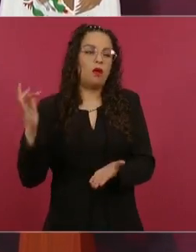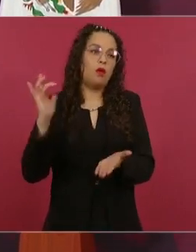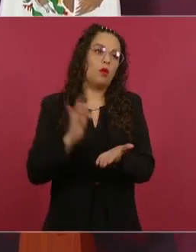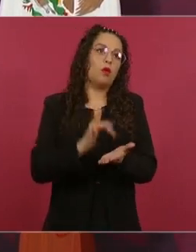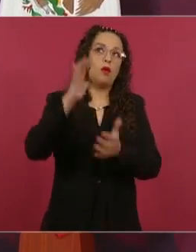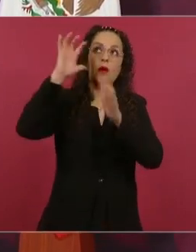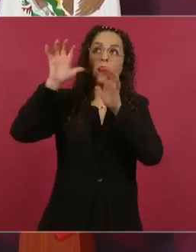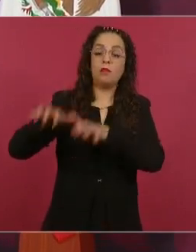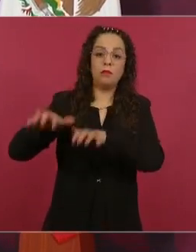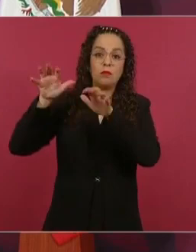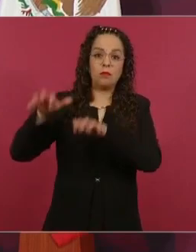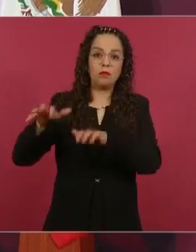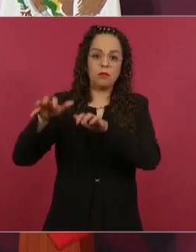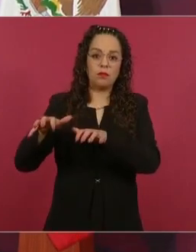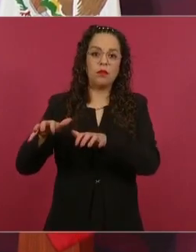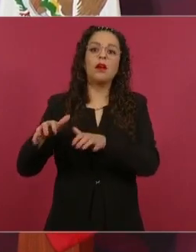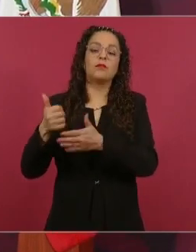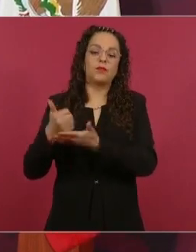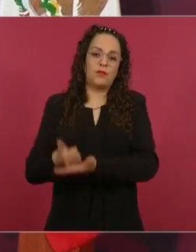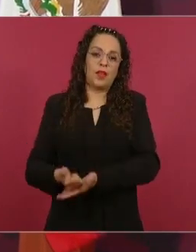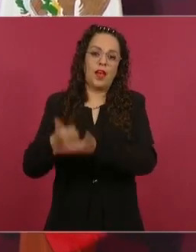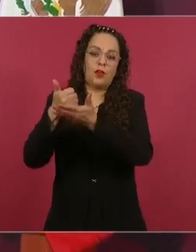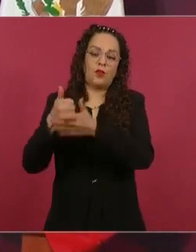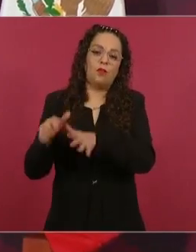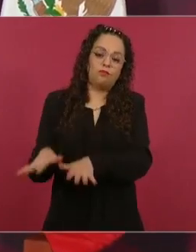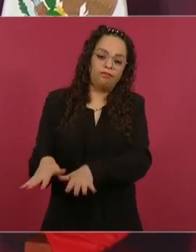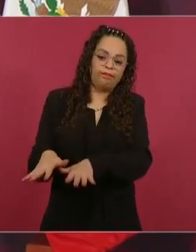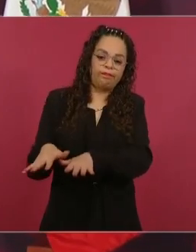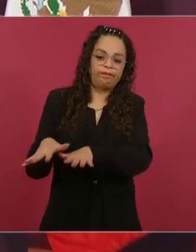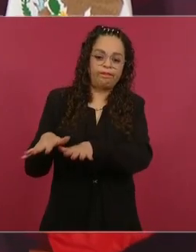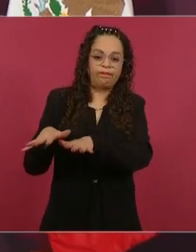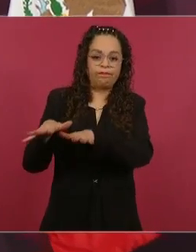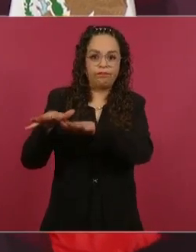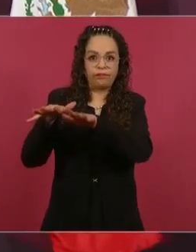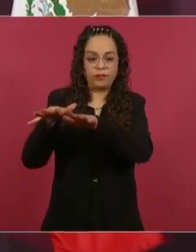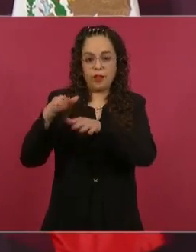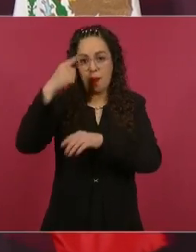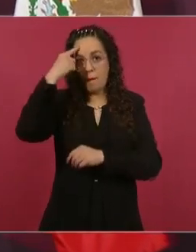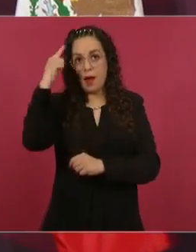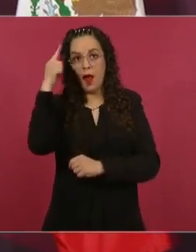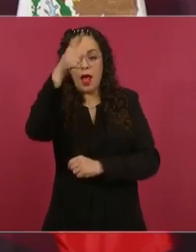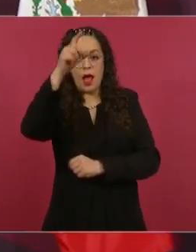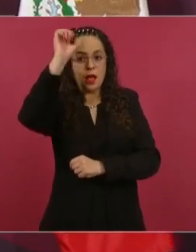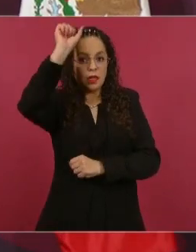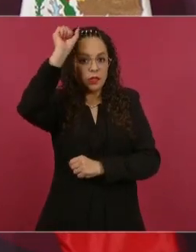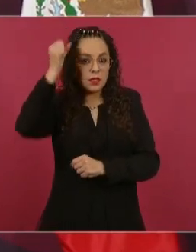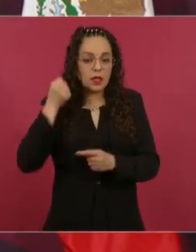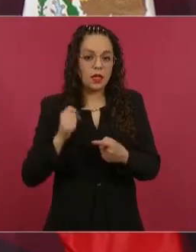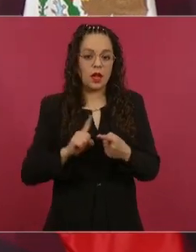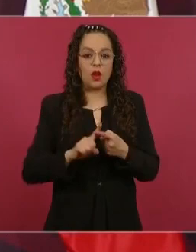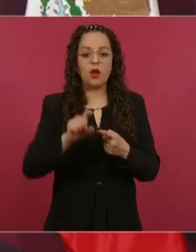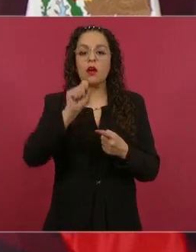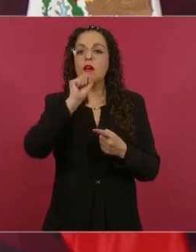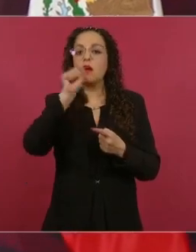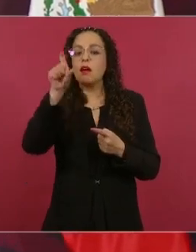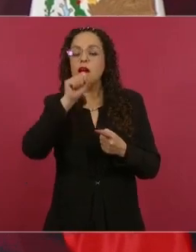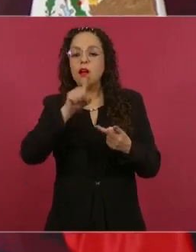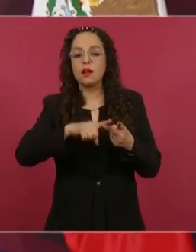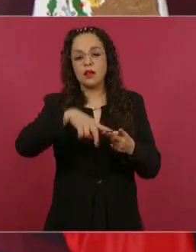nos está permitiendo que en Sinaloa, que en Jalisco, que en